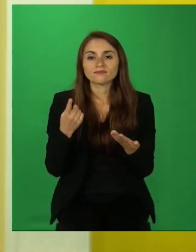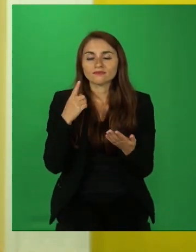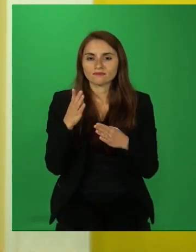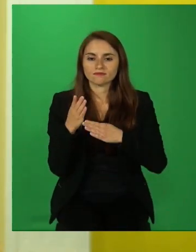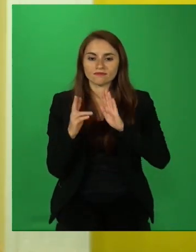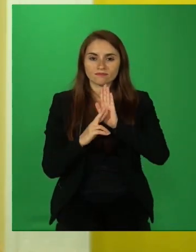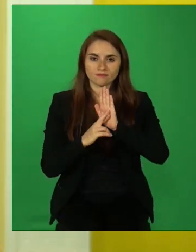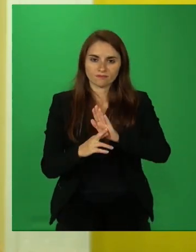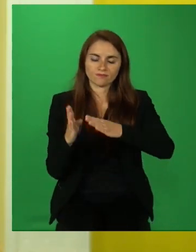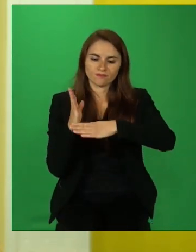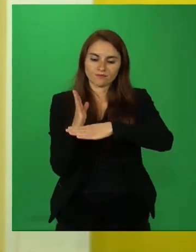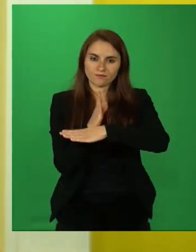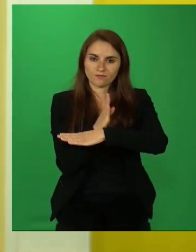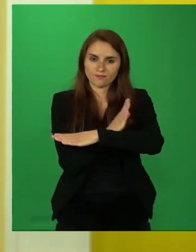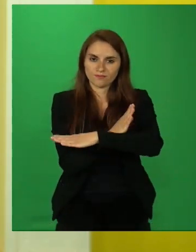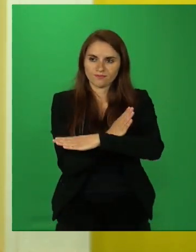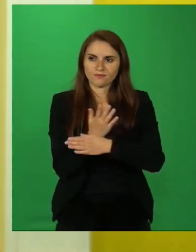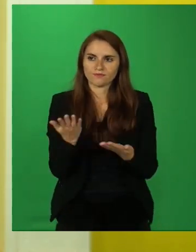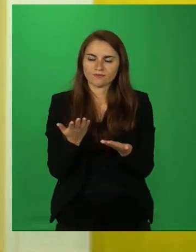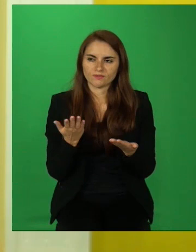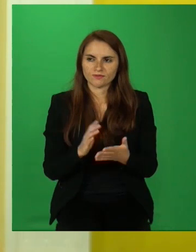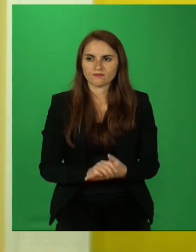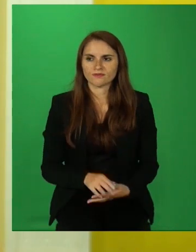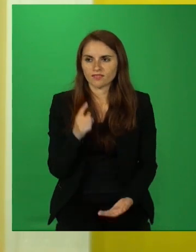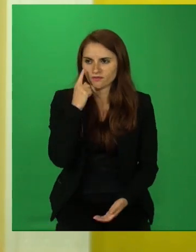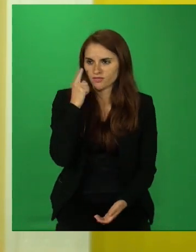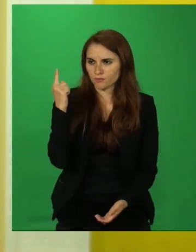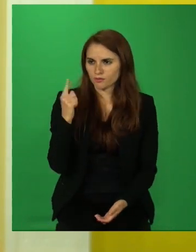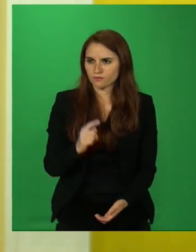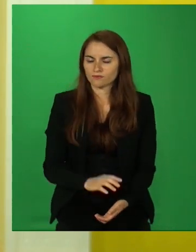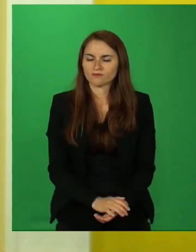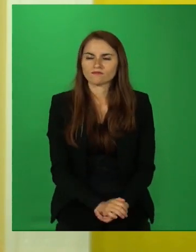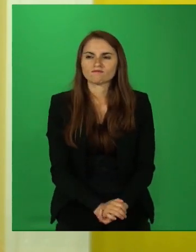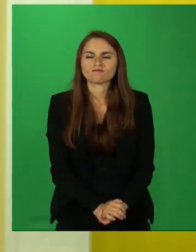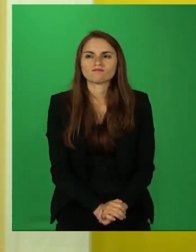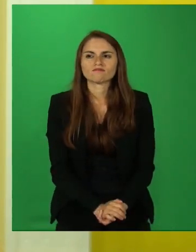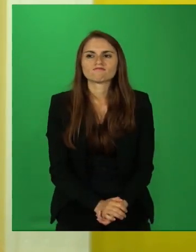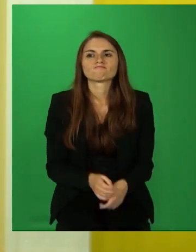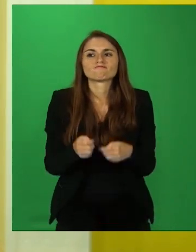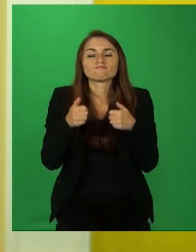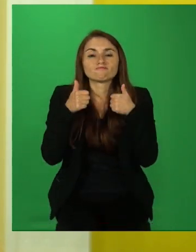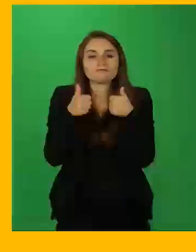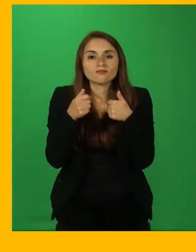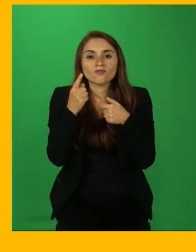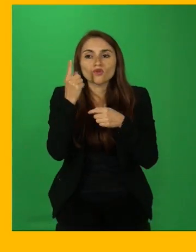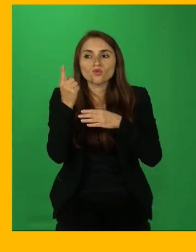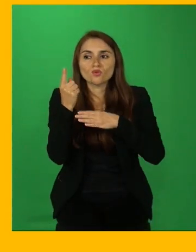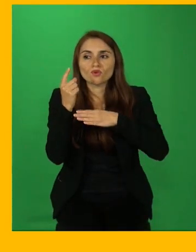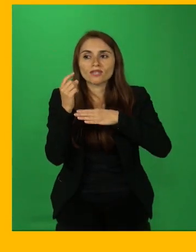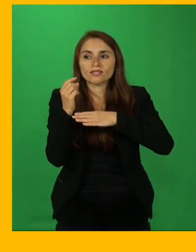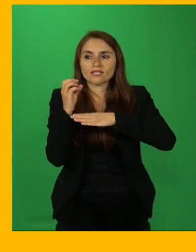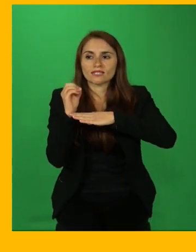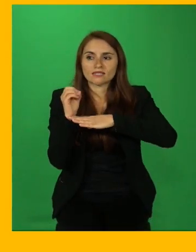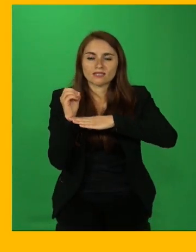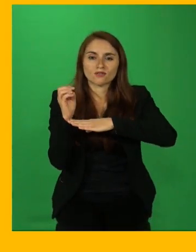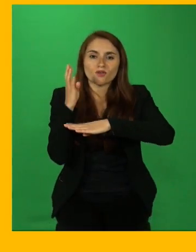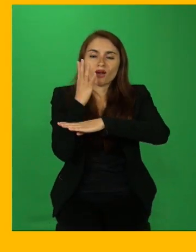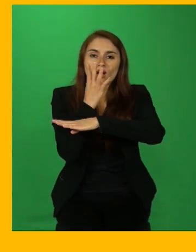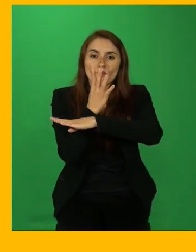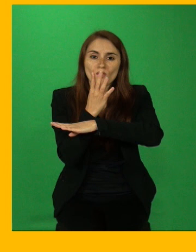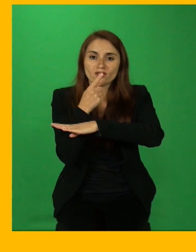la representación en la recta numérica muy bien una vez del 0 al 4 negativo